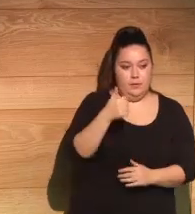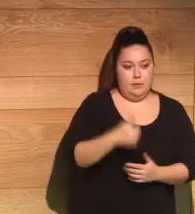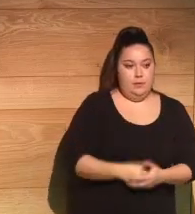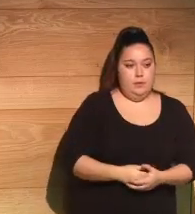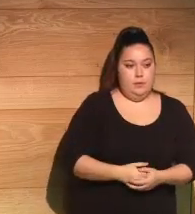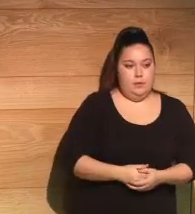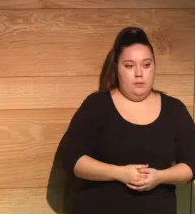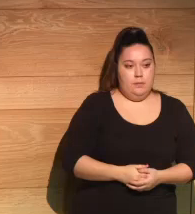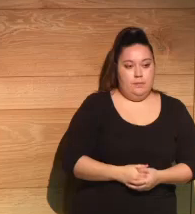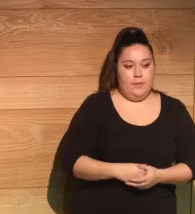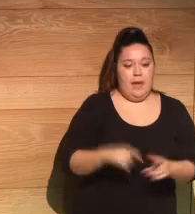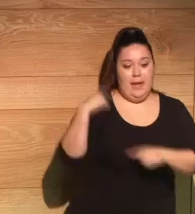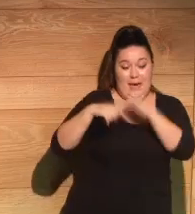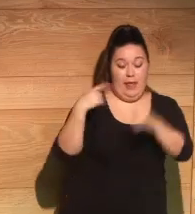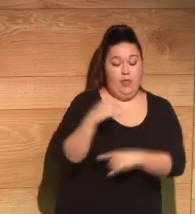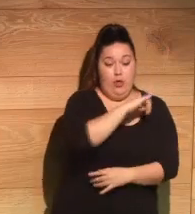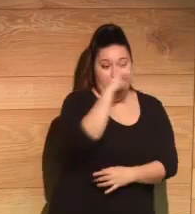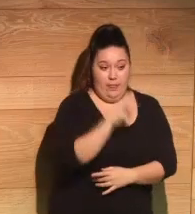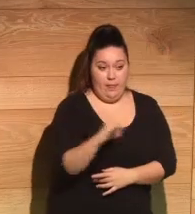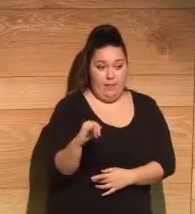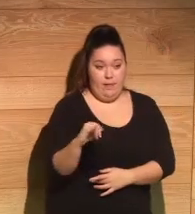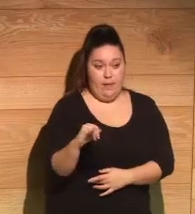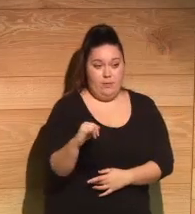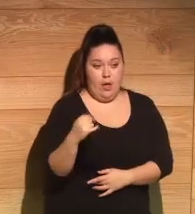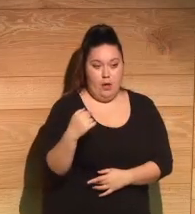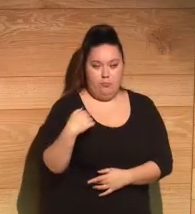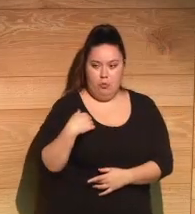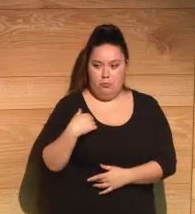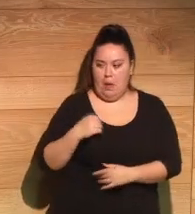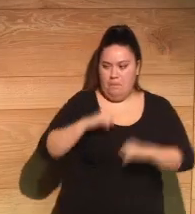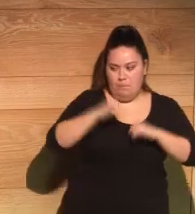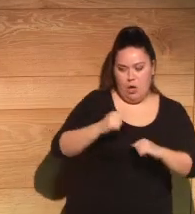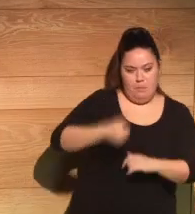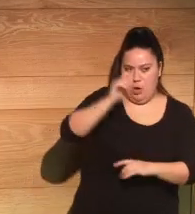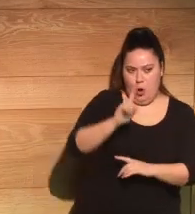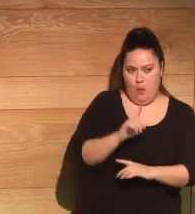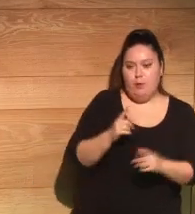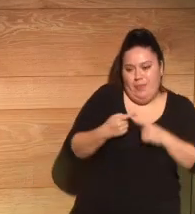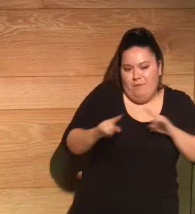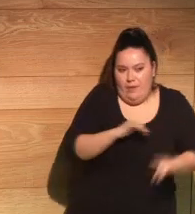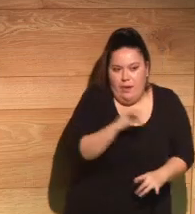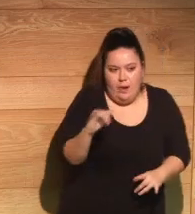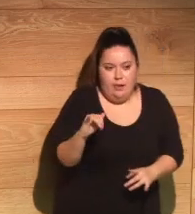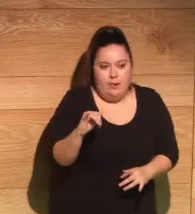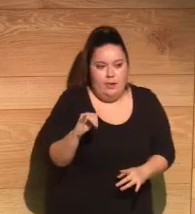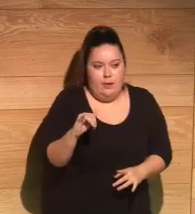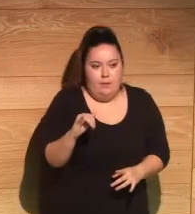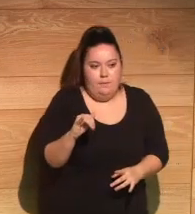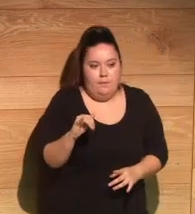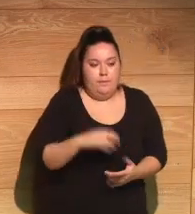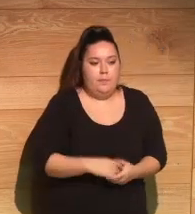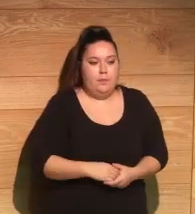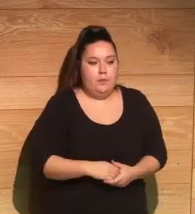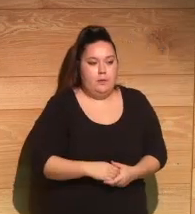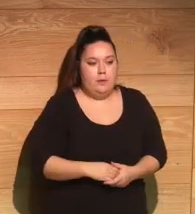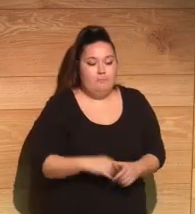generación justamente Z, la que no sacó muchos años, pero lo suficientes como para que haya una cierta diferencia, sobre todo se ha deleitado